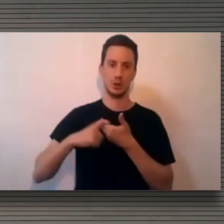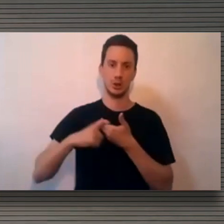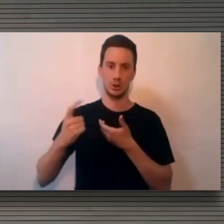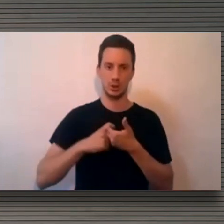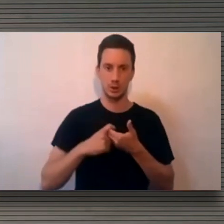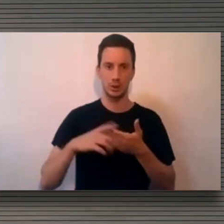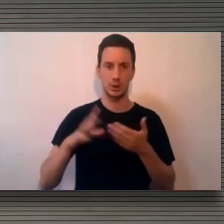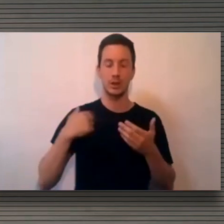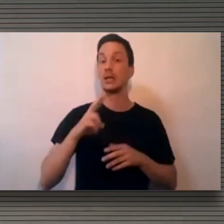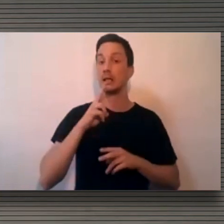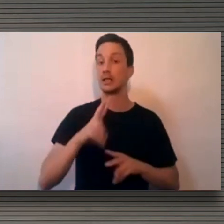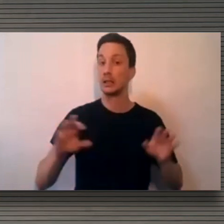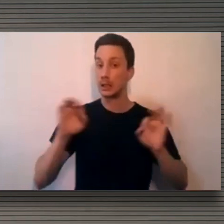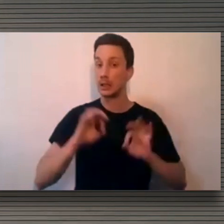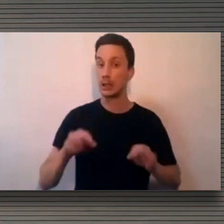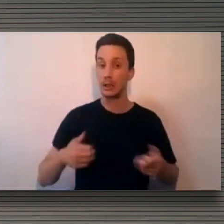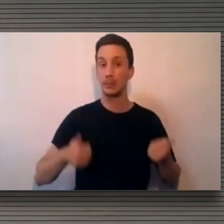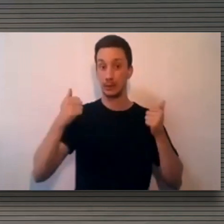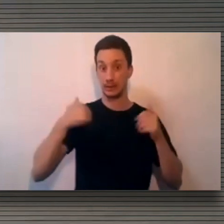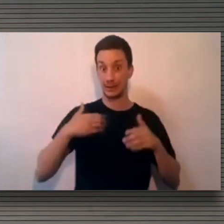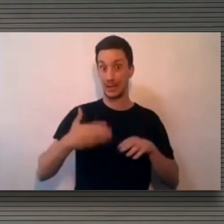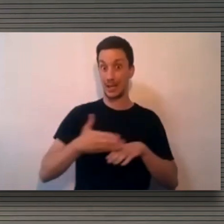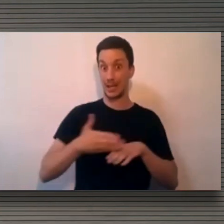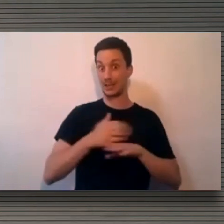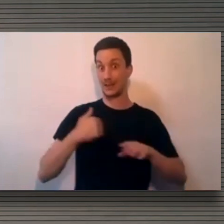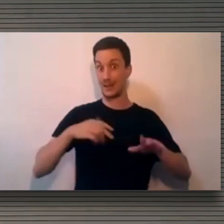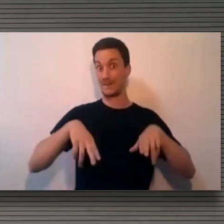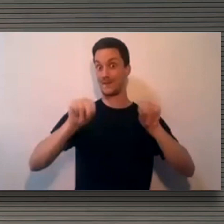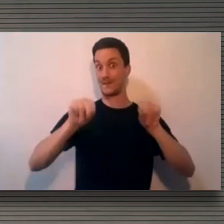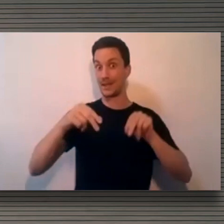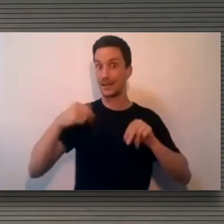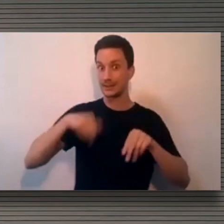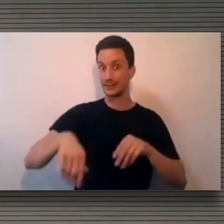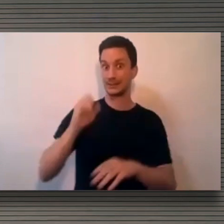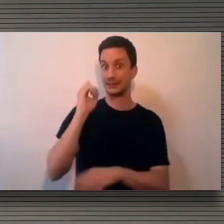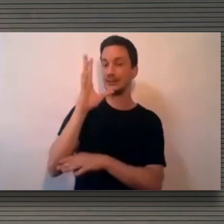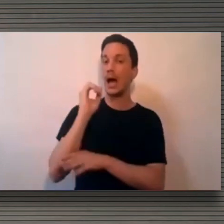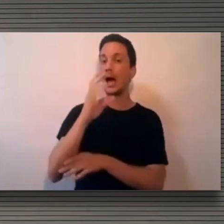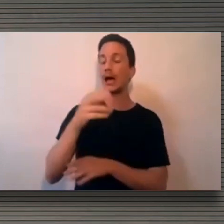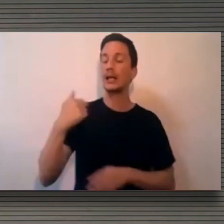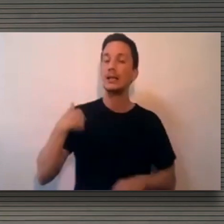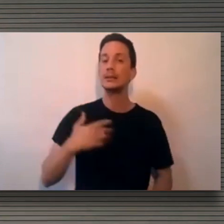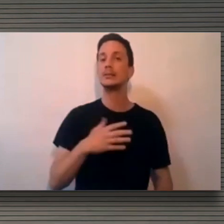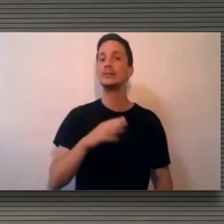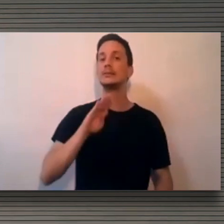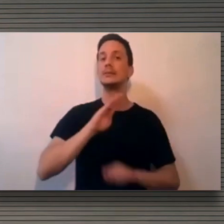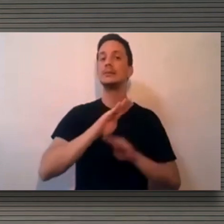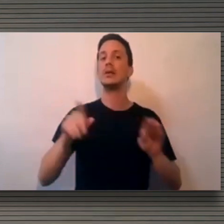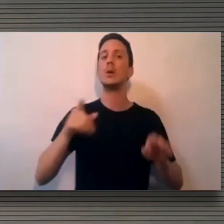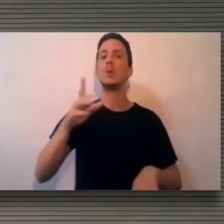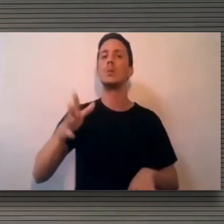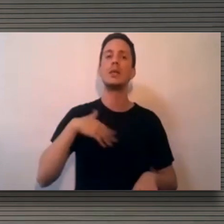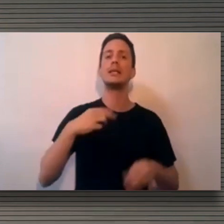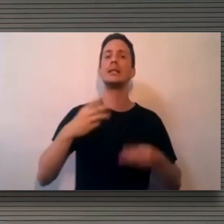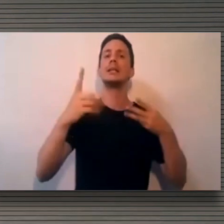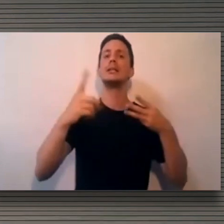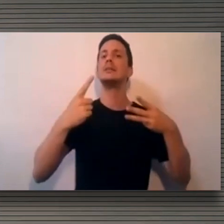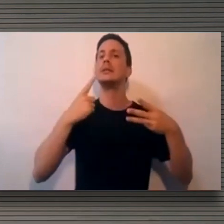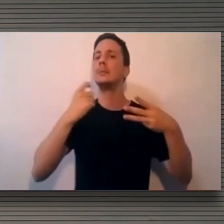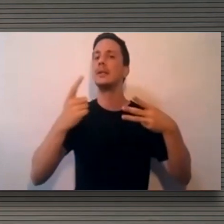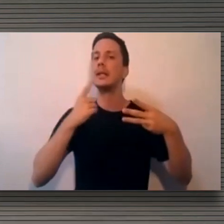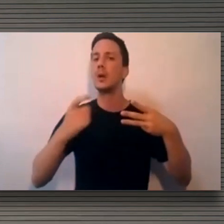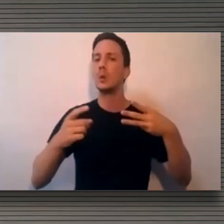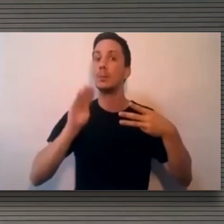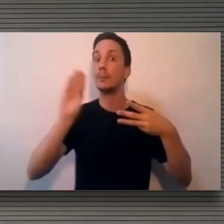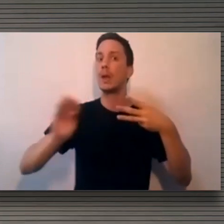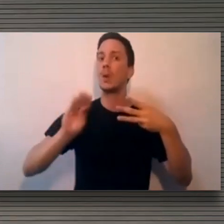de terminar que una vez que finalice la charla podréis responder 3 preguntas muy breves sobre